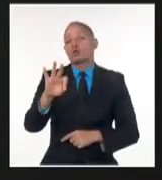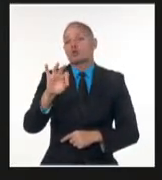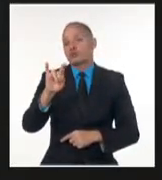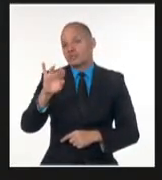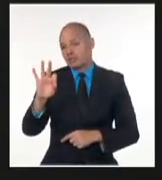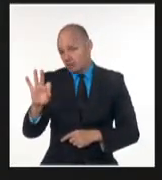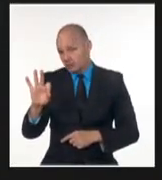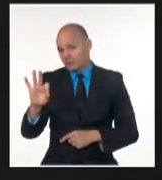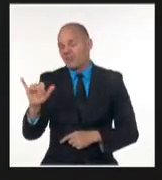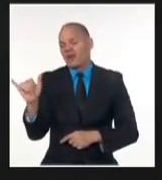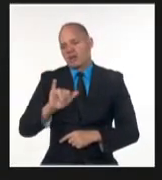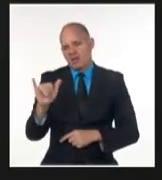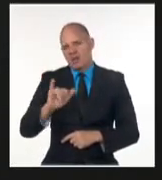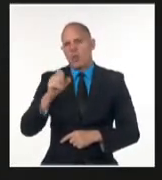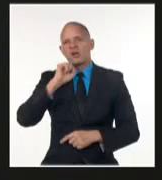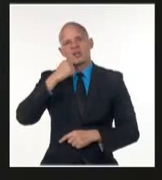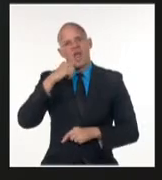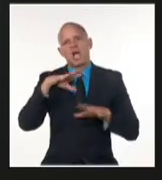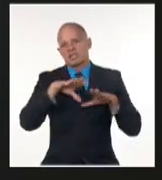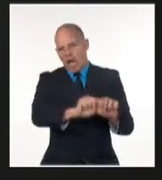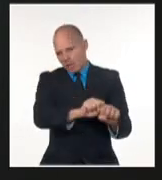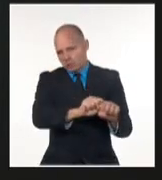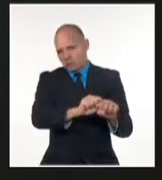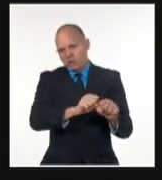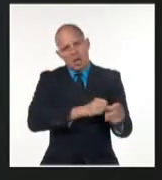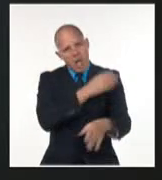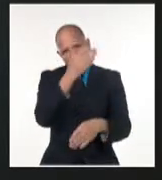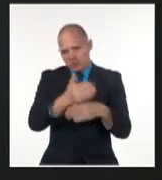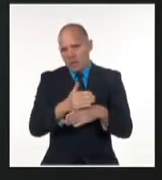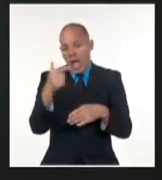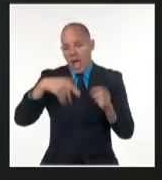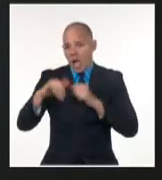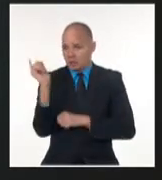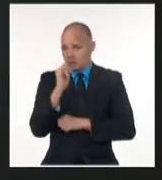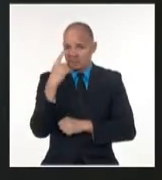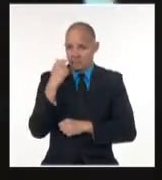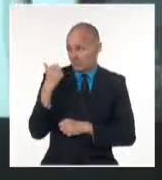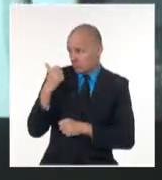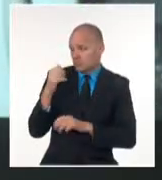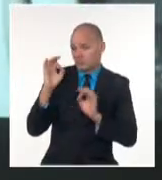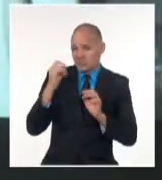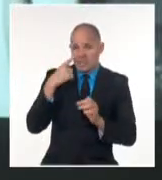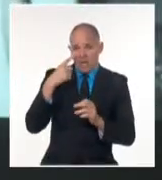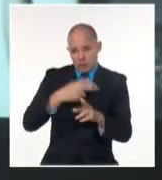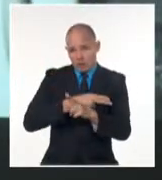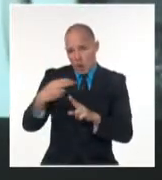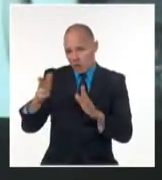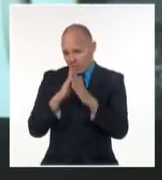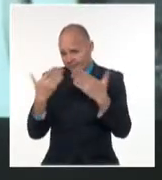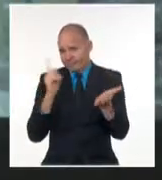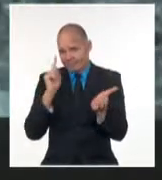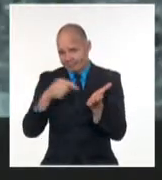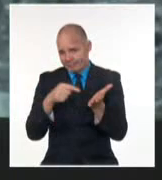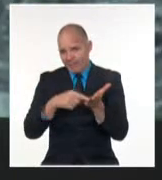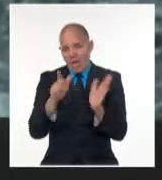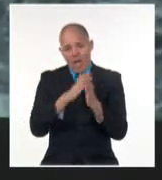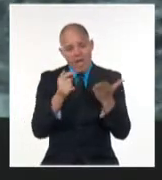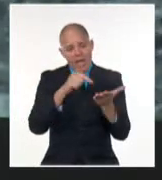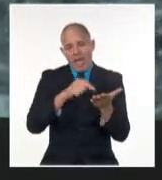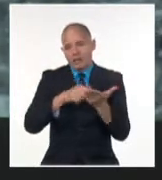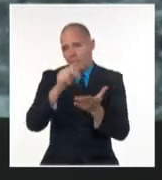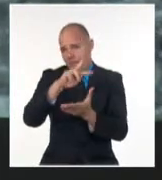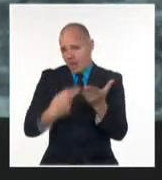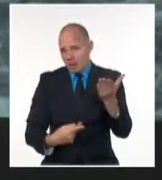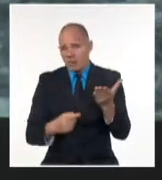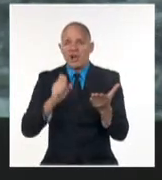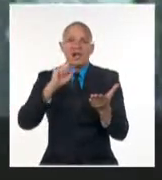dominio colonial de Estados Unidos. El audiovisual muestra la historia del semanario, que tiene versión digital y bilingüe, y resalta su